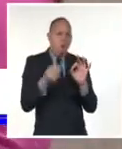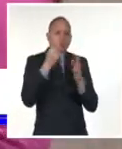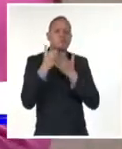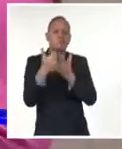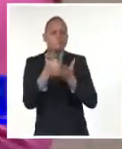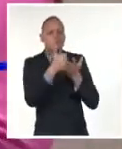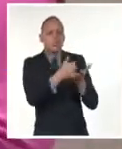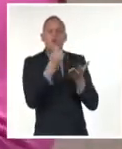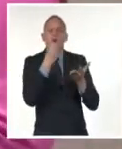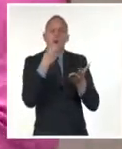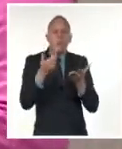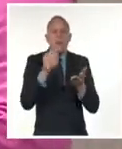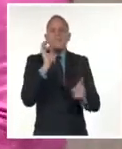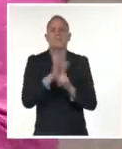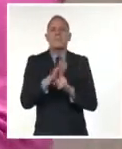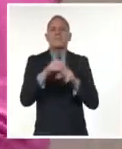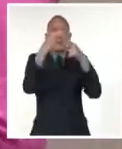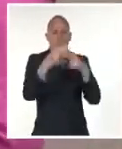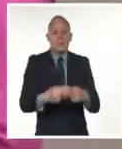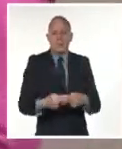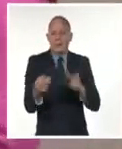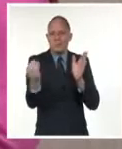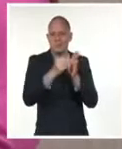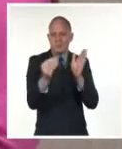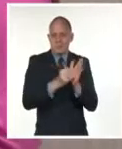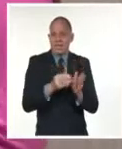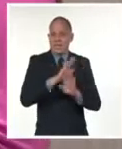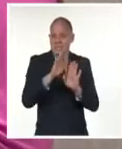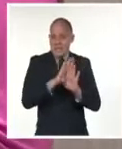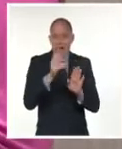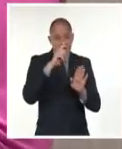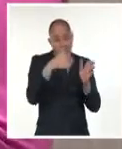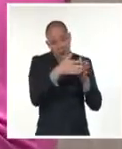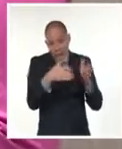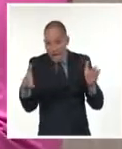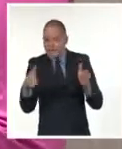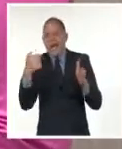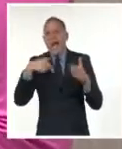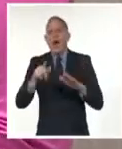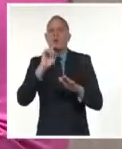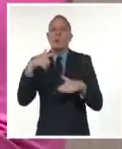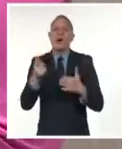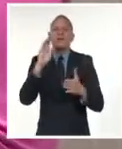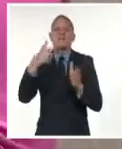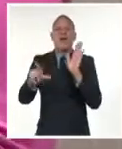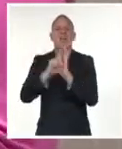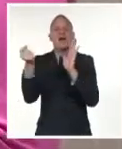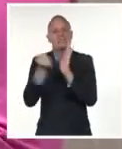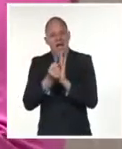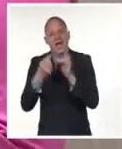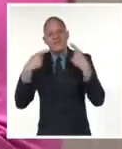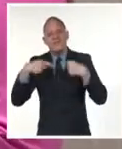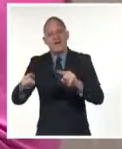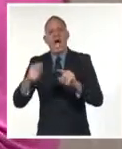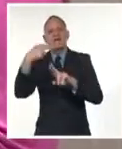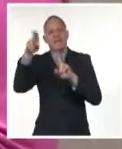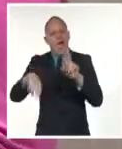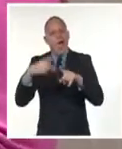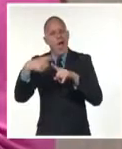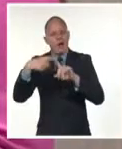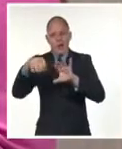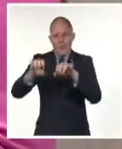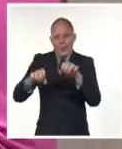los procesos de matrícula, los actos de defensa de los trabajos de curso y de diploma, incluso la realización de las evaluaciones en función